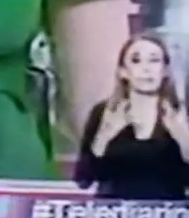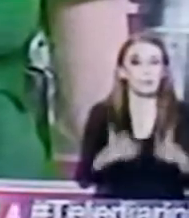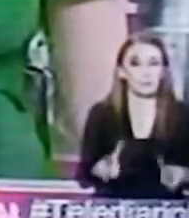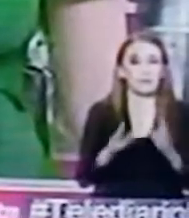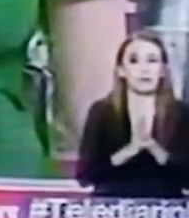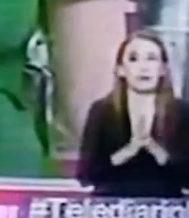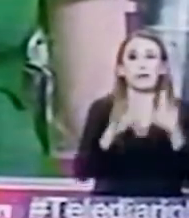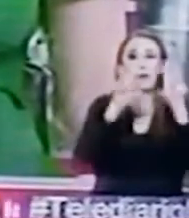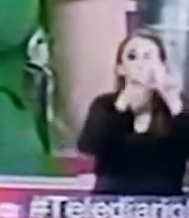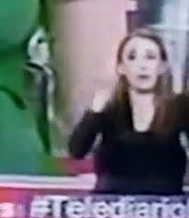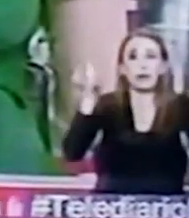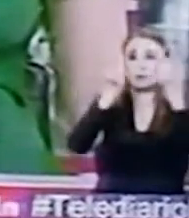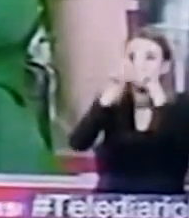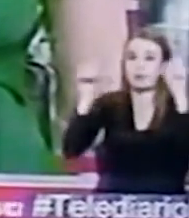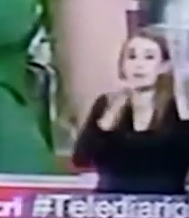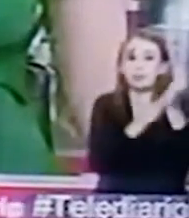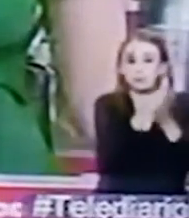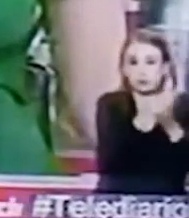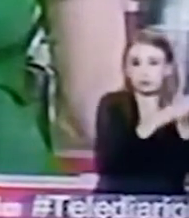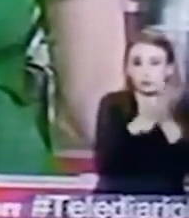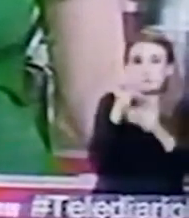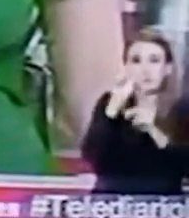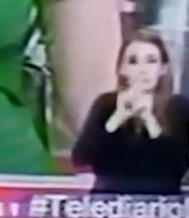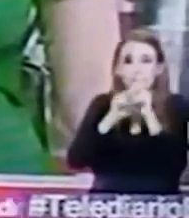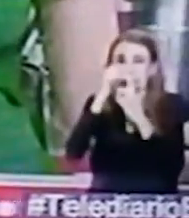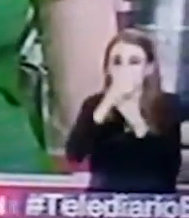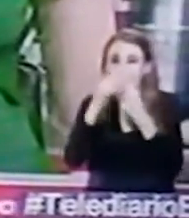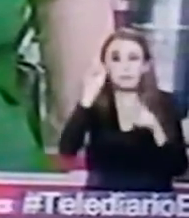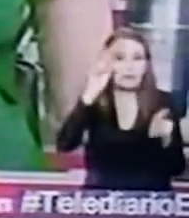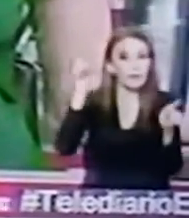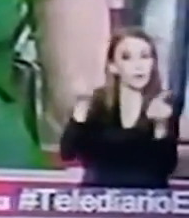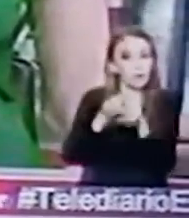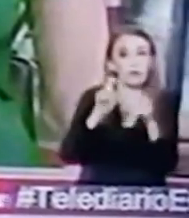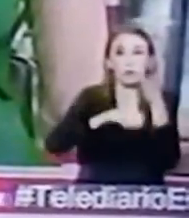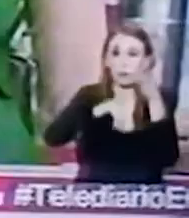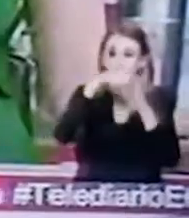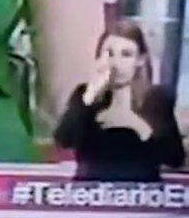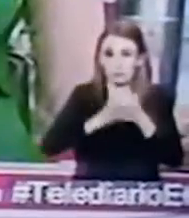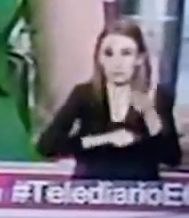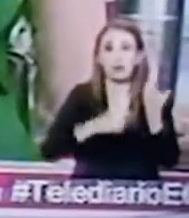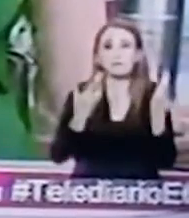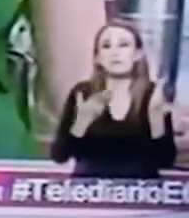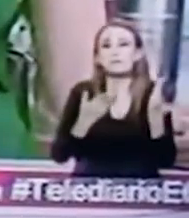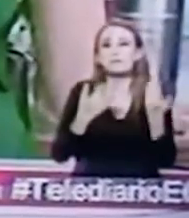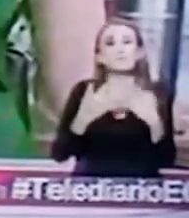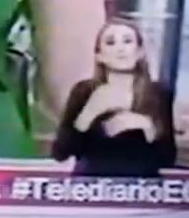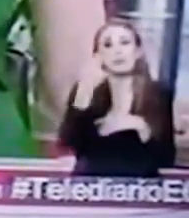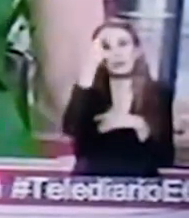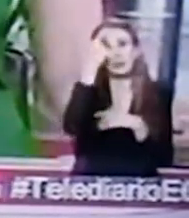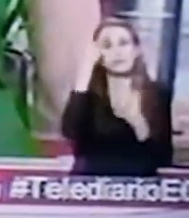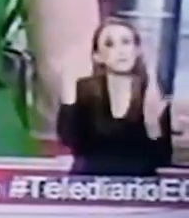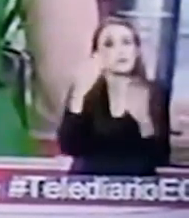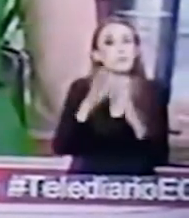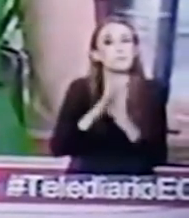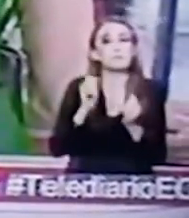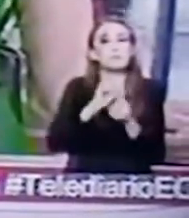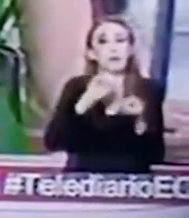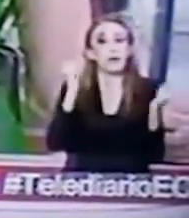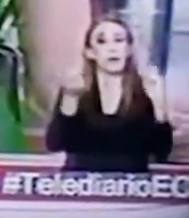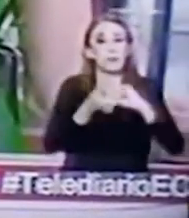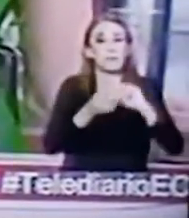parte, los sectores bananero y cacautero consideran que la aprobación del acuerdo comercial con la Asociación Europea de Libre Comercio es positiva para mejorar